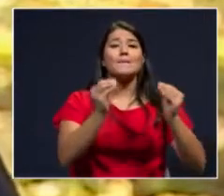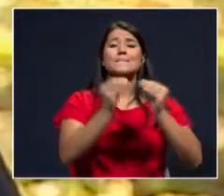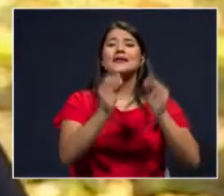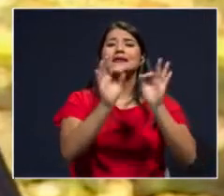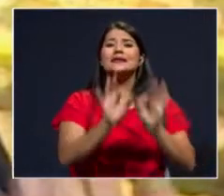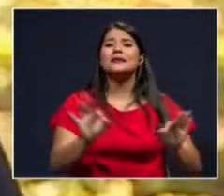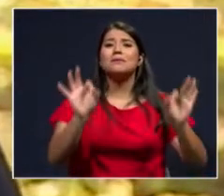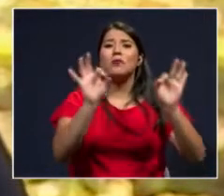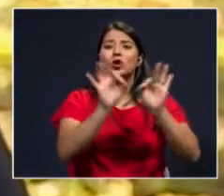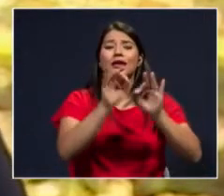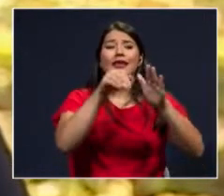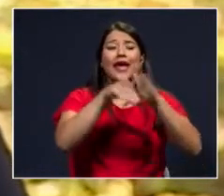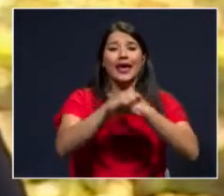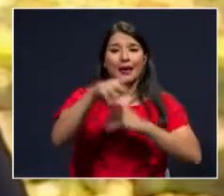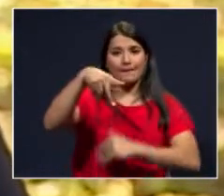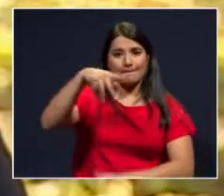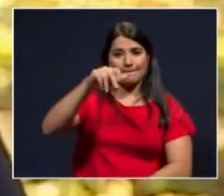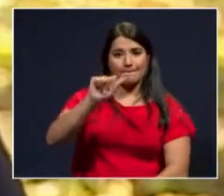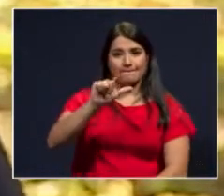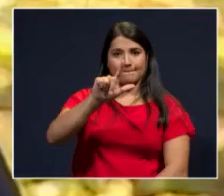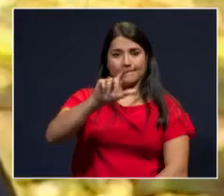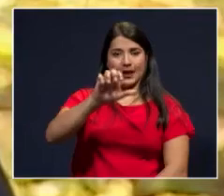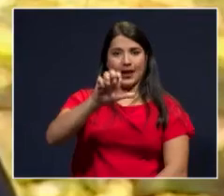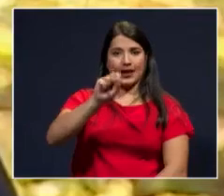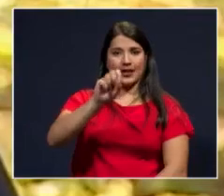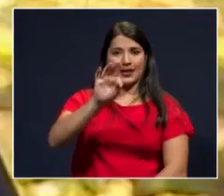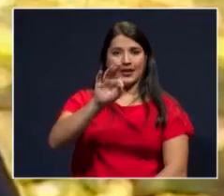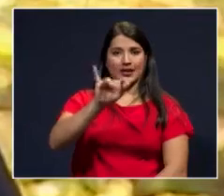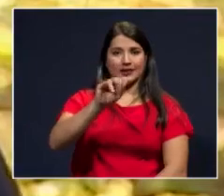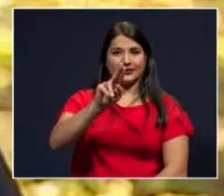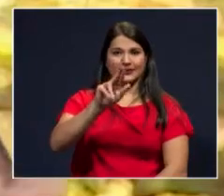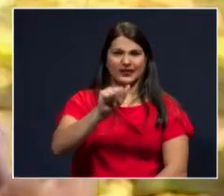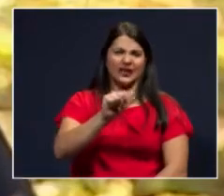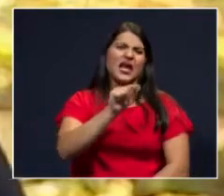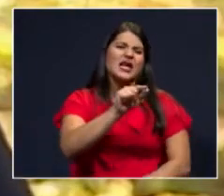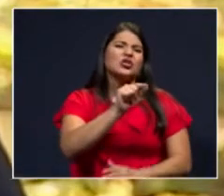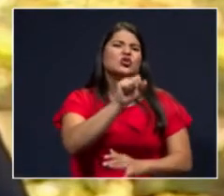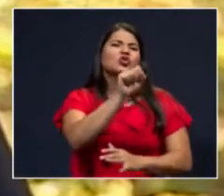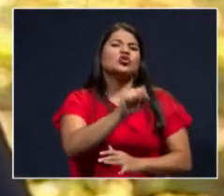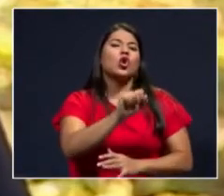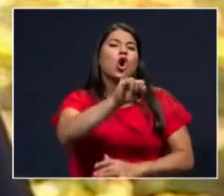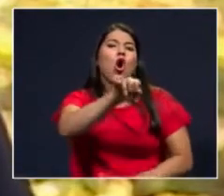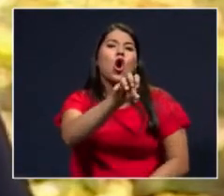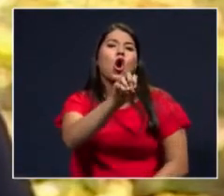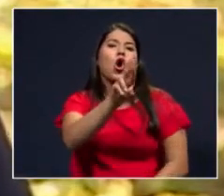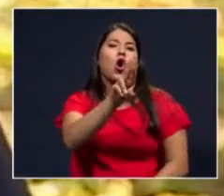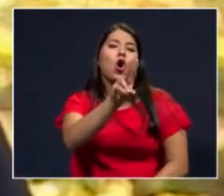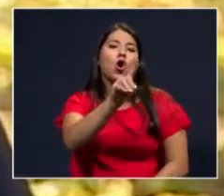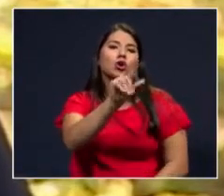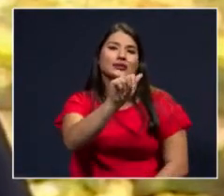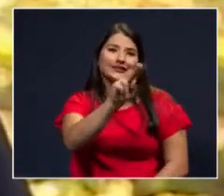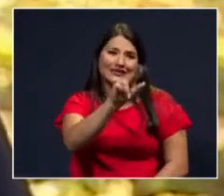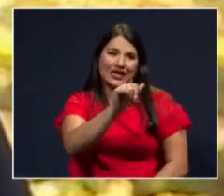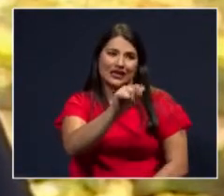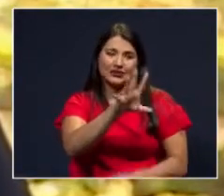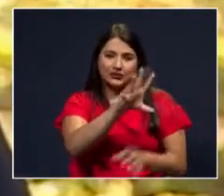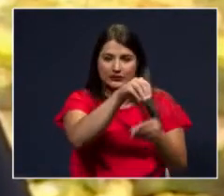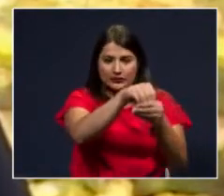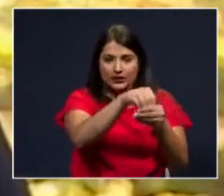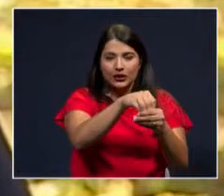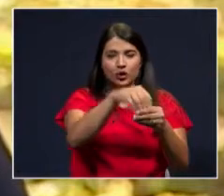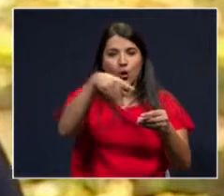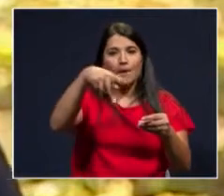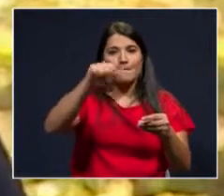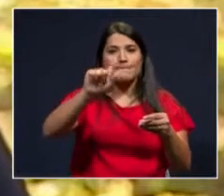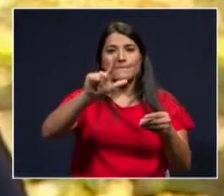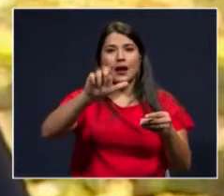que se llama ahora, lo que le dice la gente Cisjordania. Está exactamente dentro del territorio palestino. Ella en Palestina